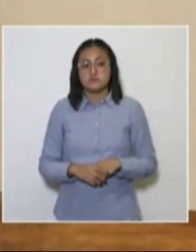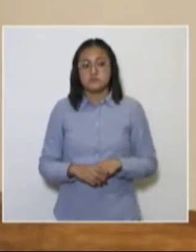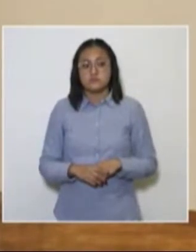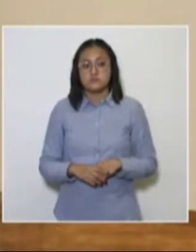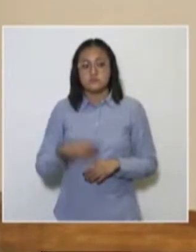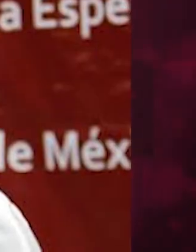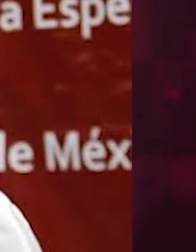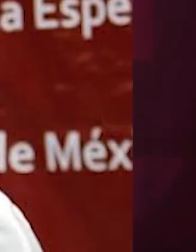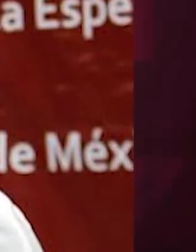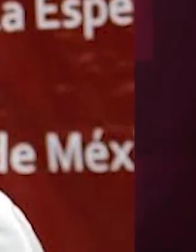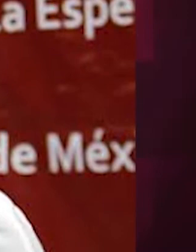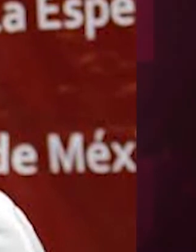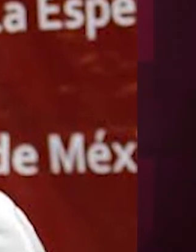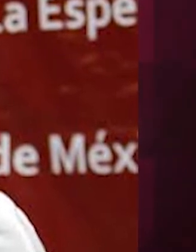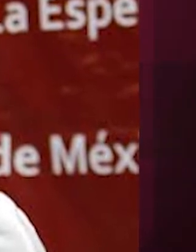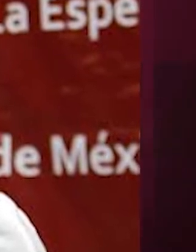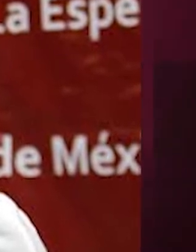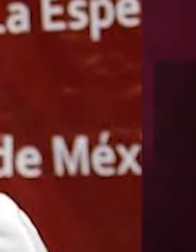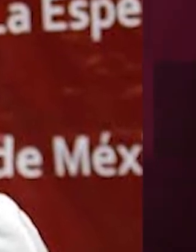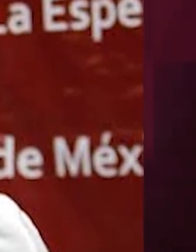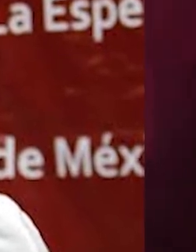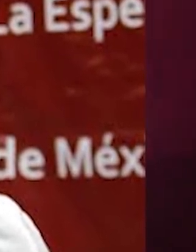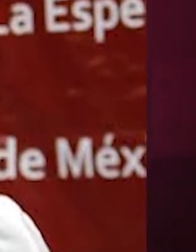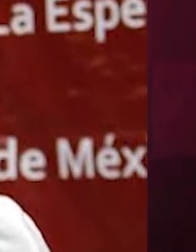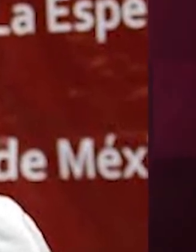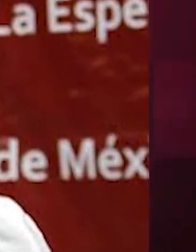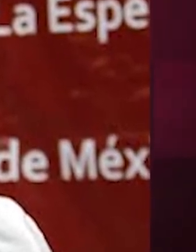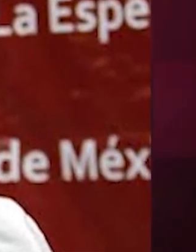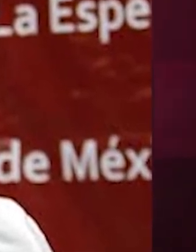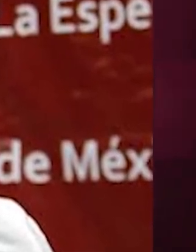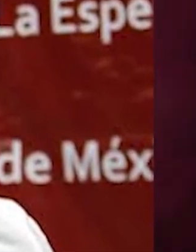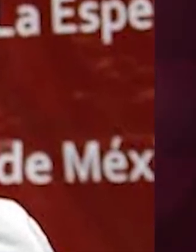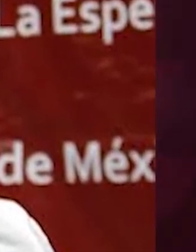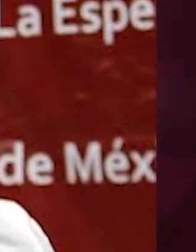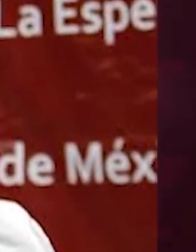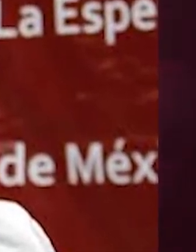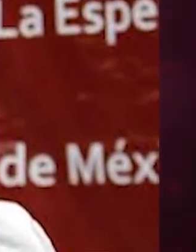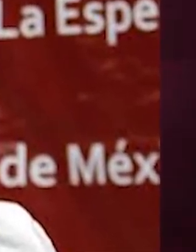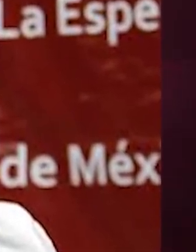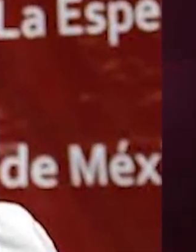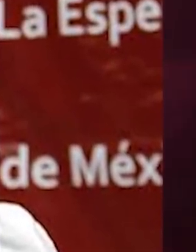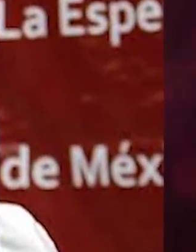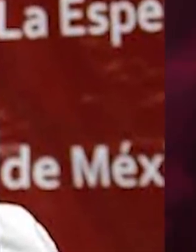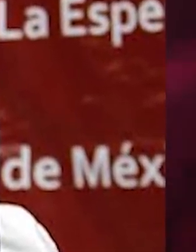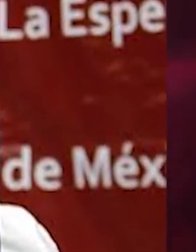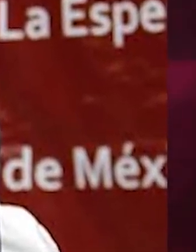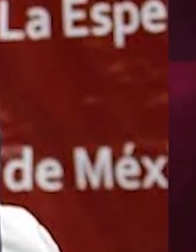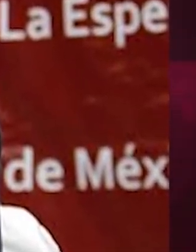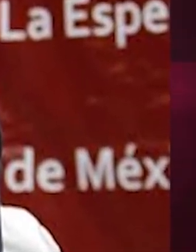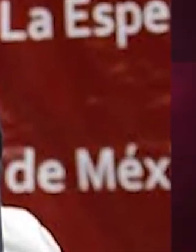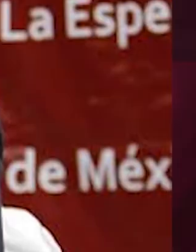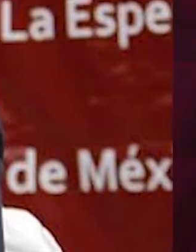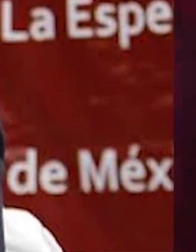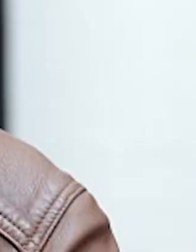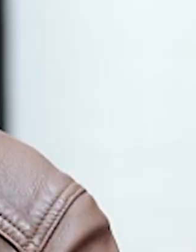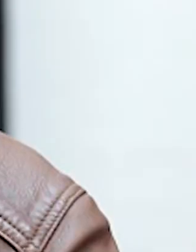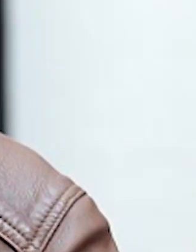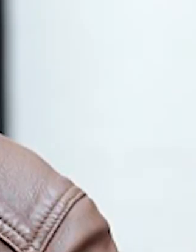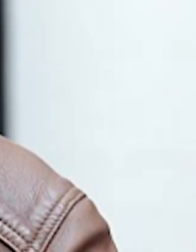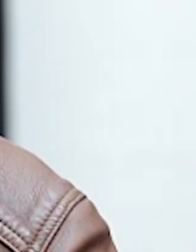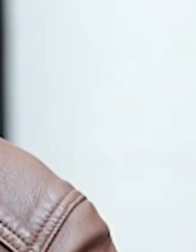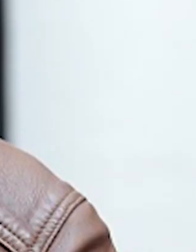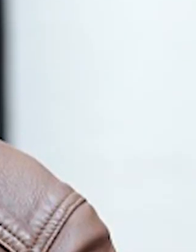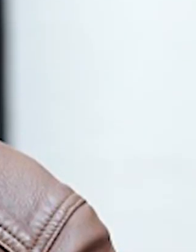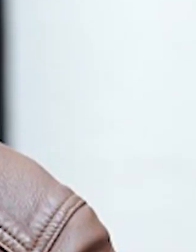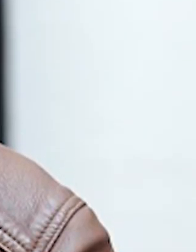operado así. Lo anterior trascendió porque personajes cercanos y el mismo Rodrigo Abdalá estarían orquestando una movilización de personas